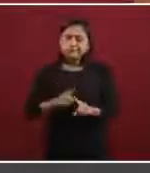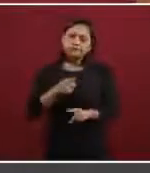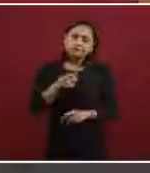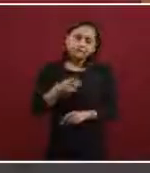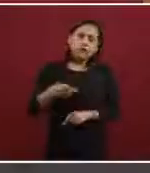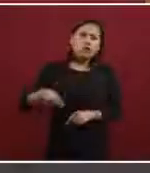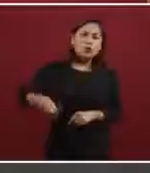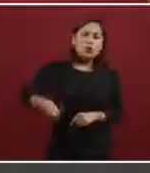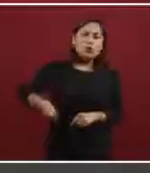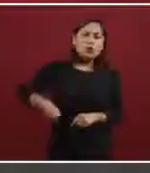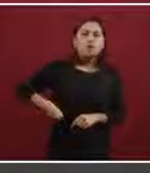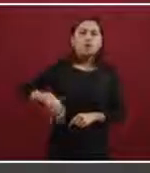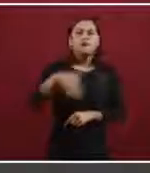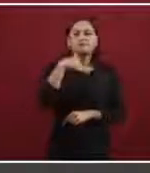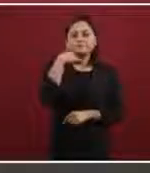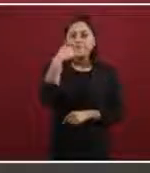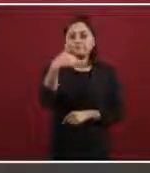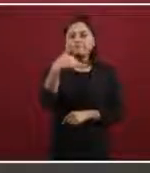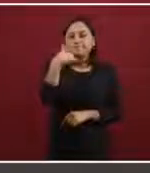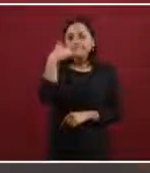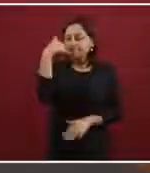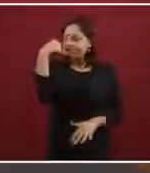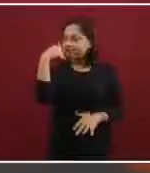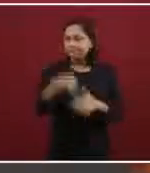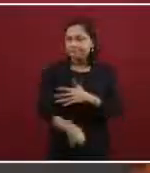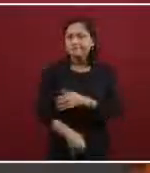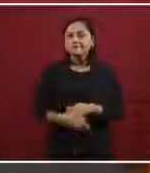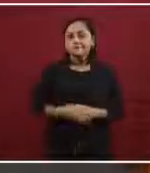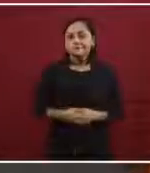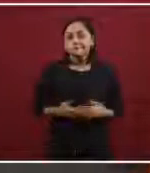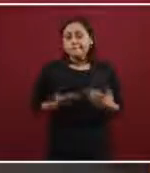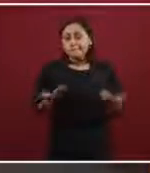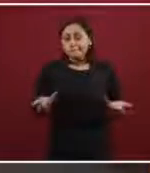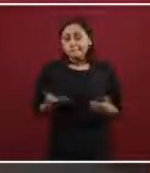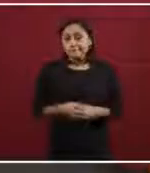de nuestros problemas sociales entonces